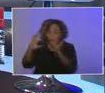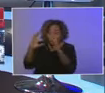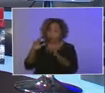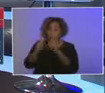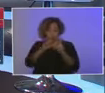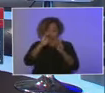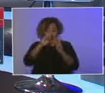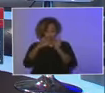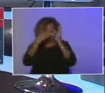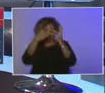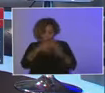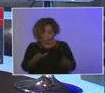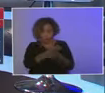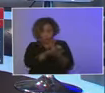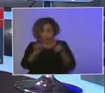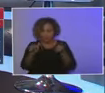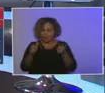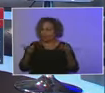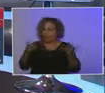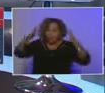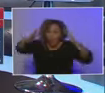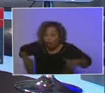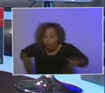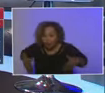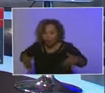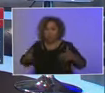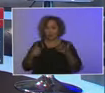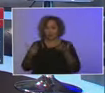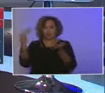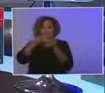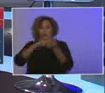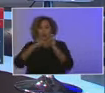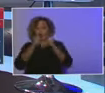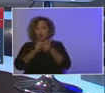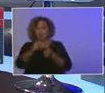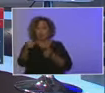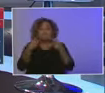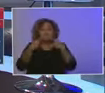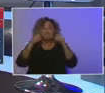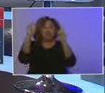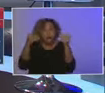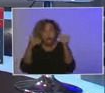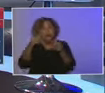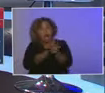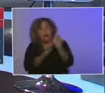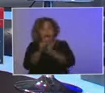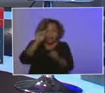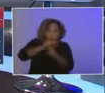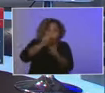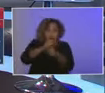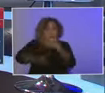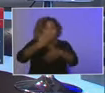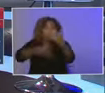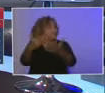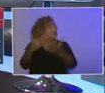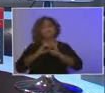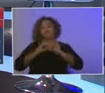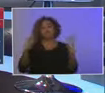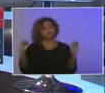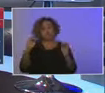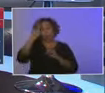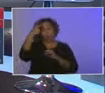destruyeron. Así que esa es la historia. Volvemos a lo mismo. El problema es la ejecución en Puerto Rico y sobre todo por parte del